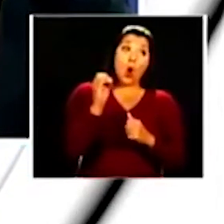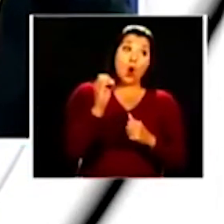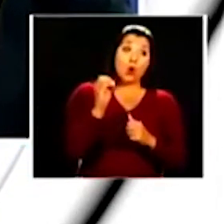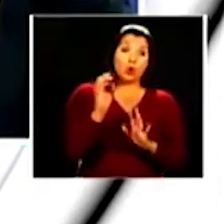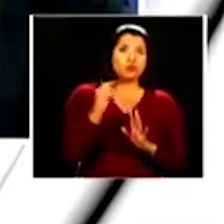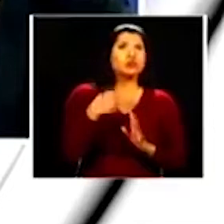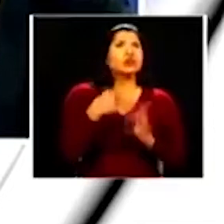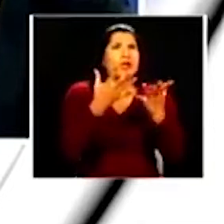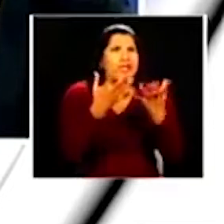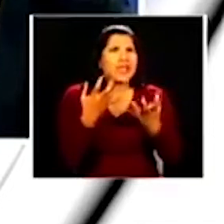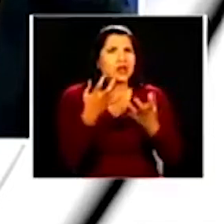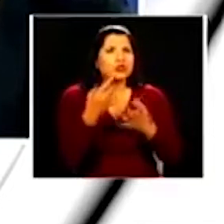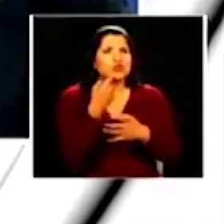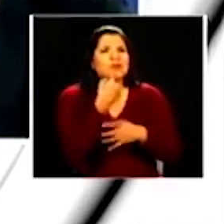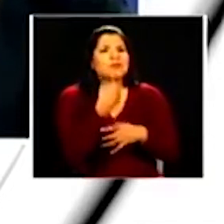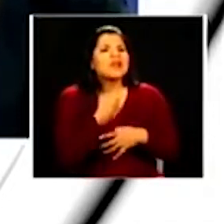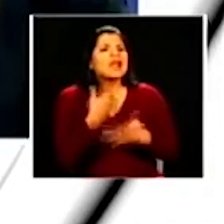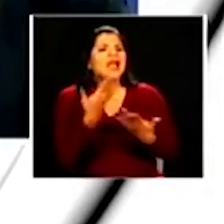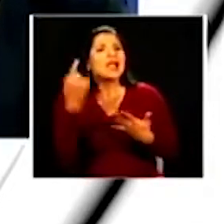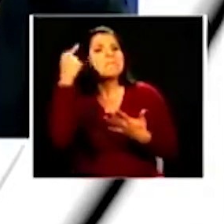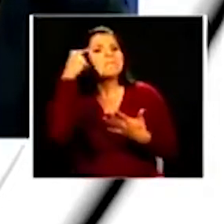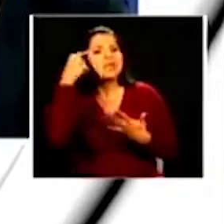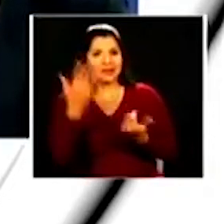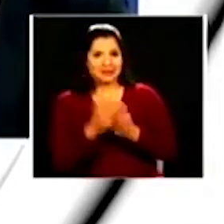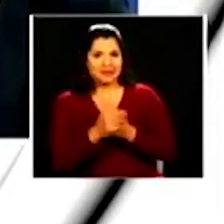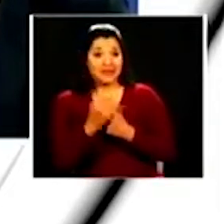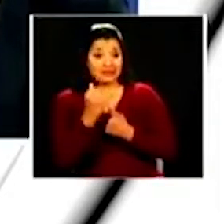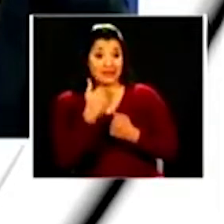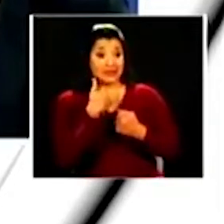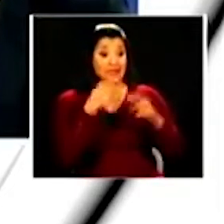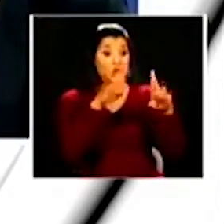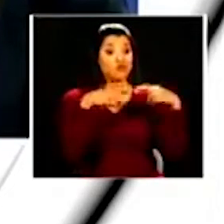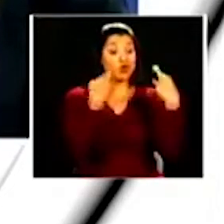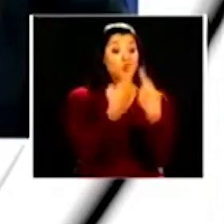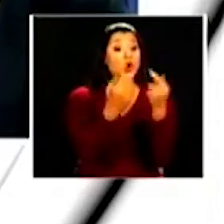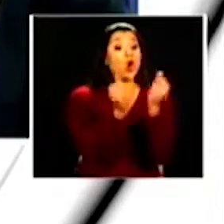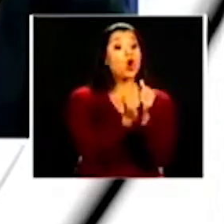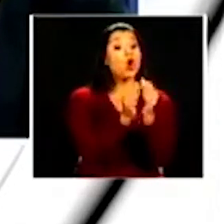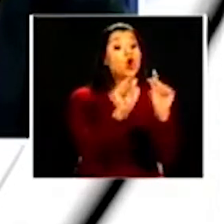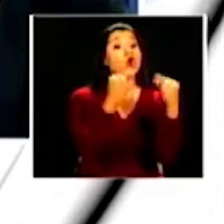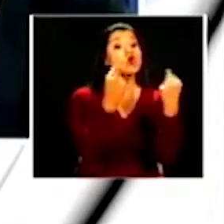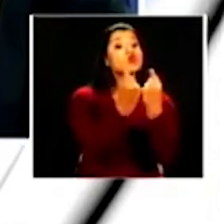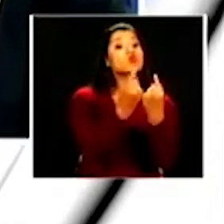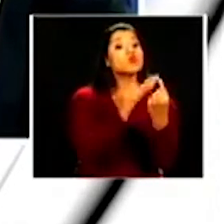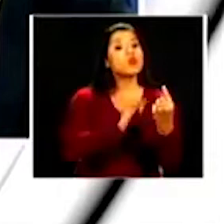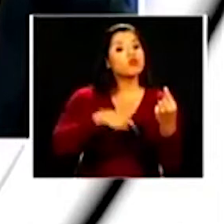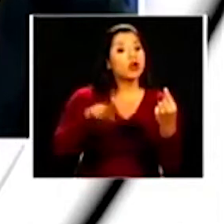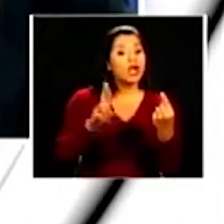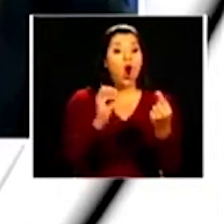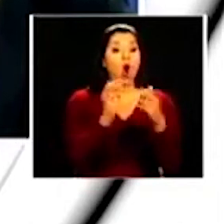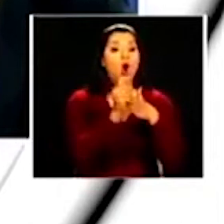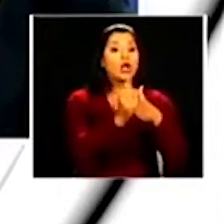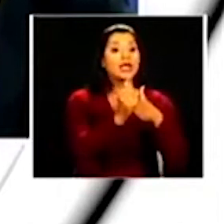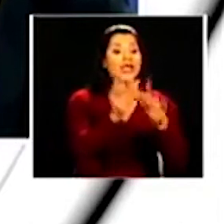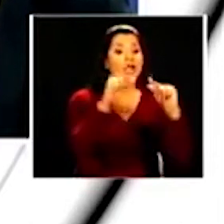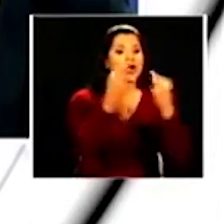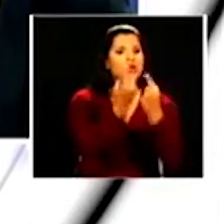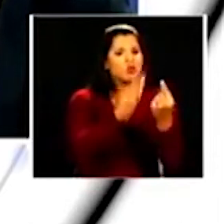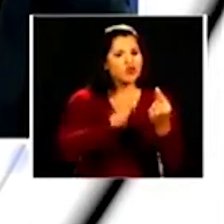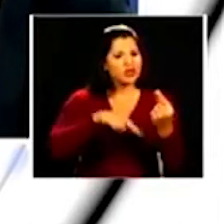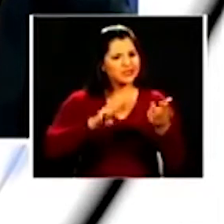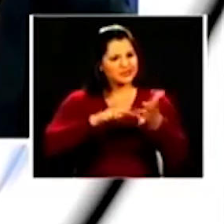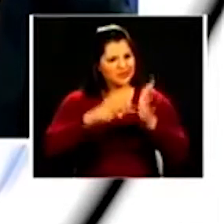usted me diga qué piensa usted sobre si reunirse con grupos religiosos o grupos de líderes de grupos religiosos significa usar la